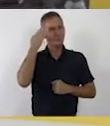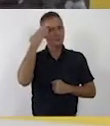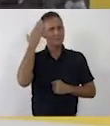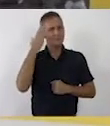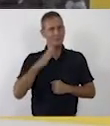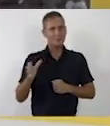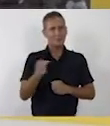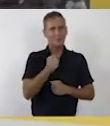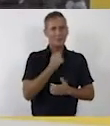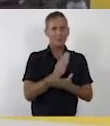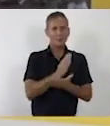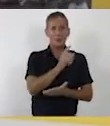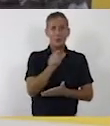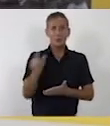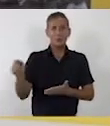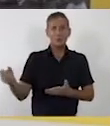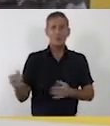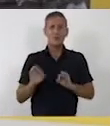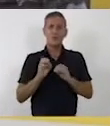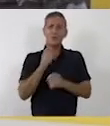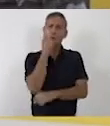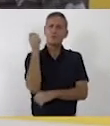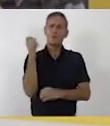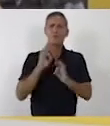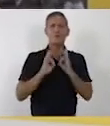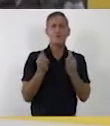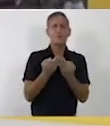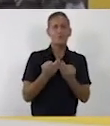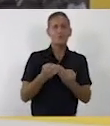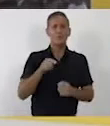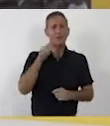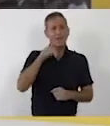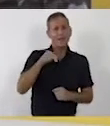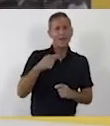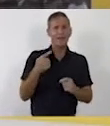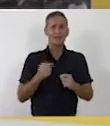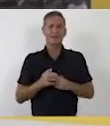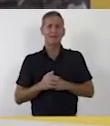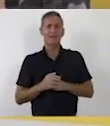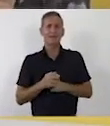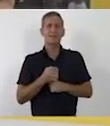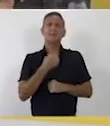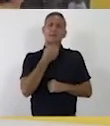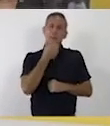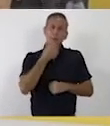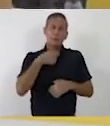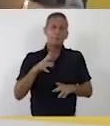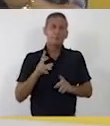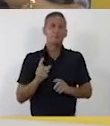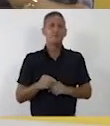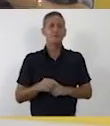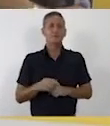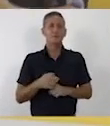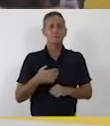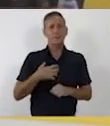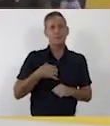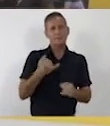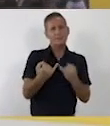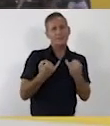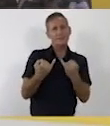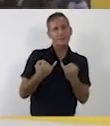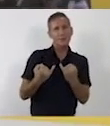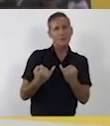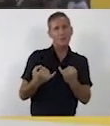Un saludo para todos estudiantes, profesores y familia que hoy se encuentran en esta posibilidad de tener una